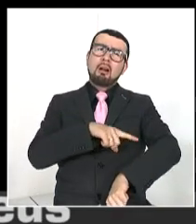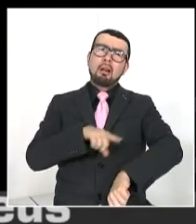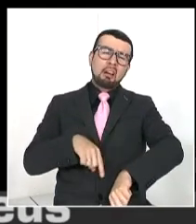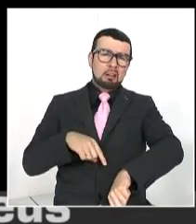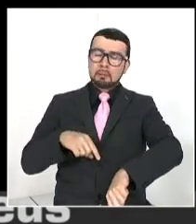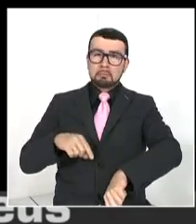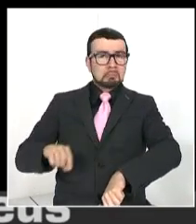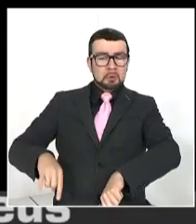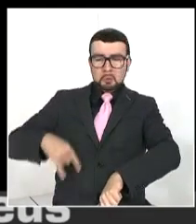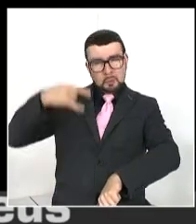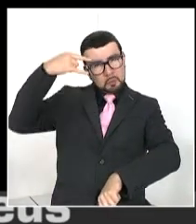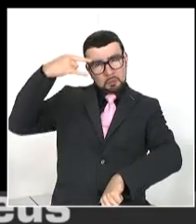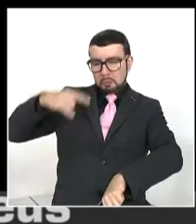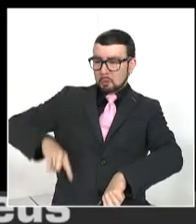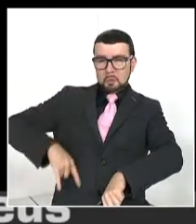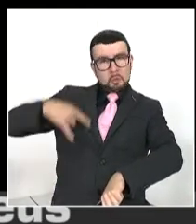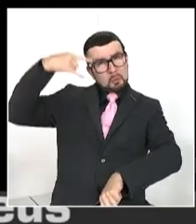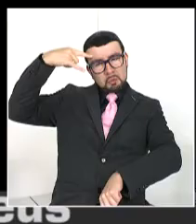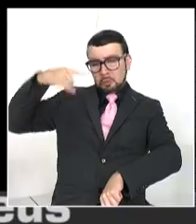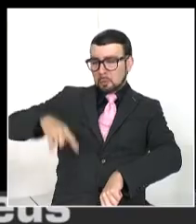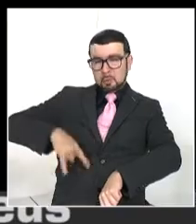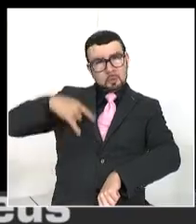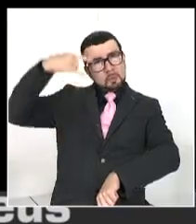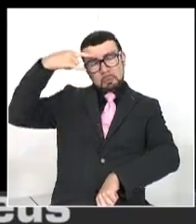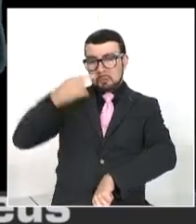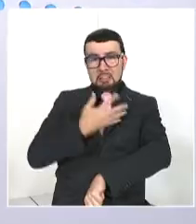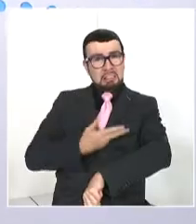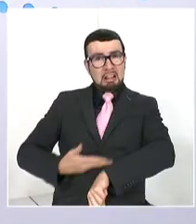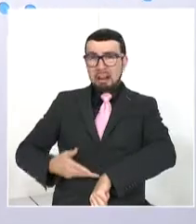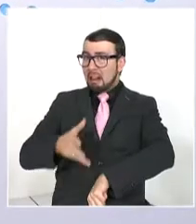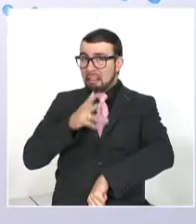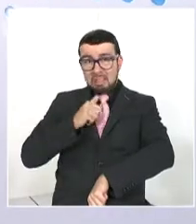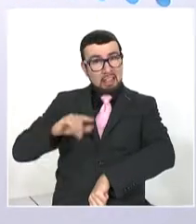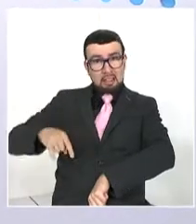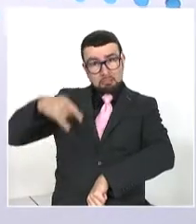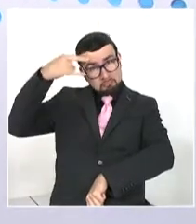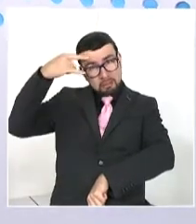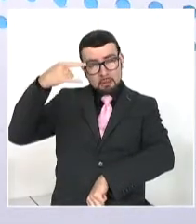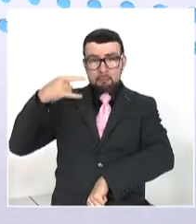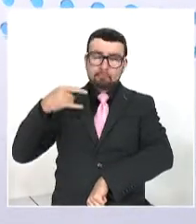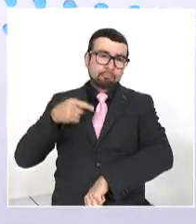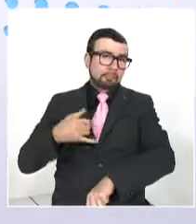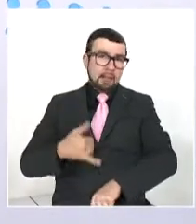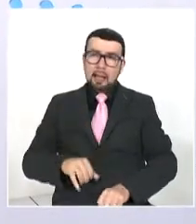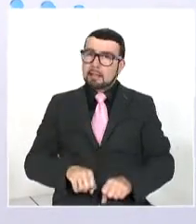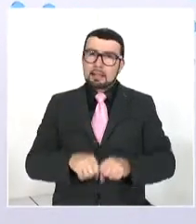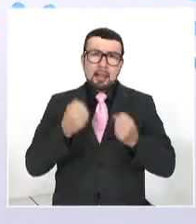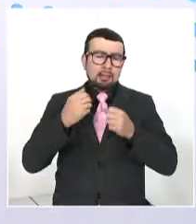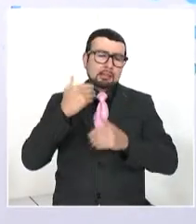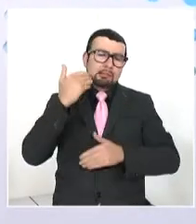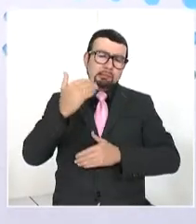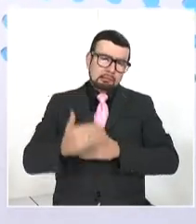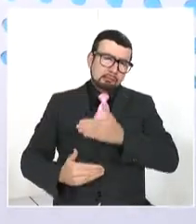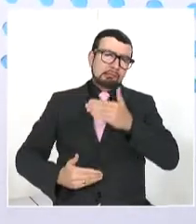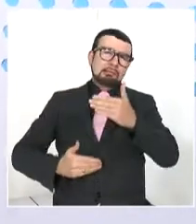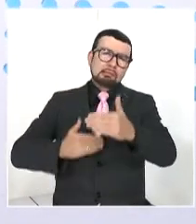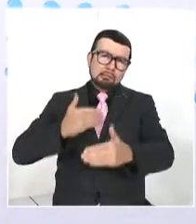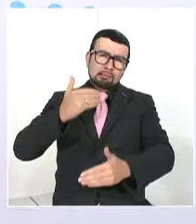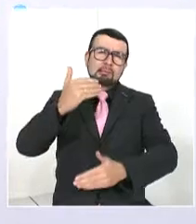sangre y sin esas señales, queda ese daño a largo plazo. Como ustedes ven aquí en